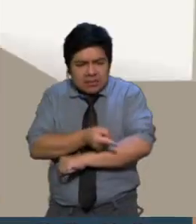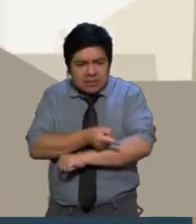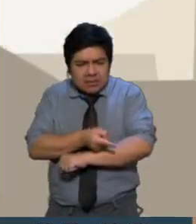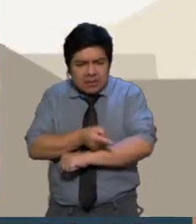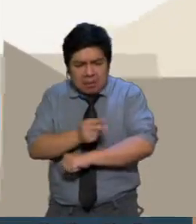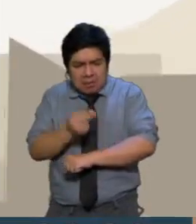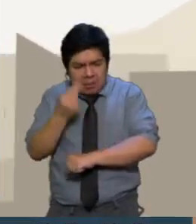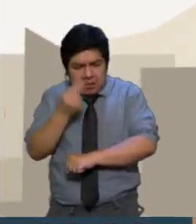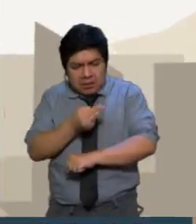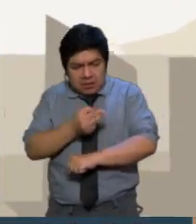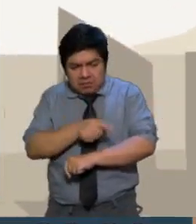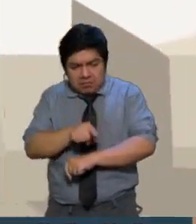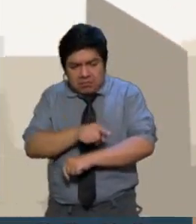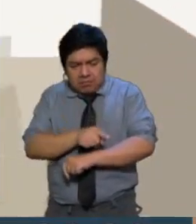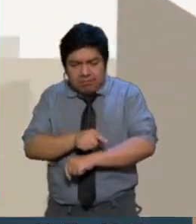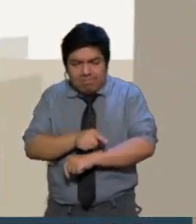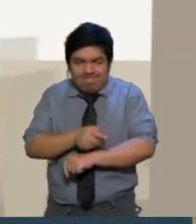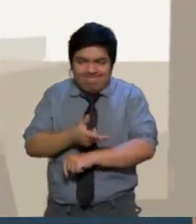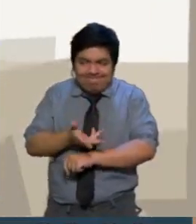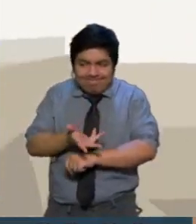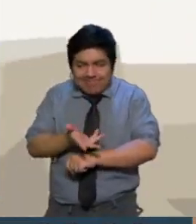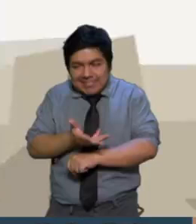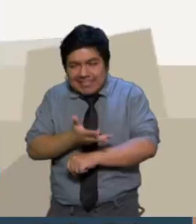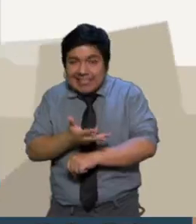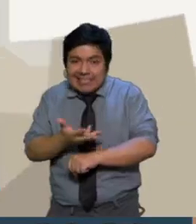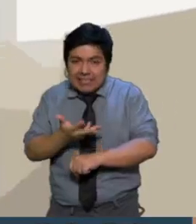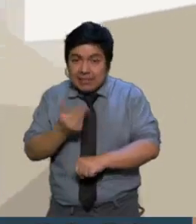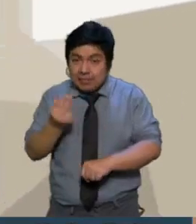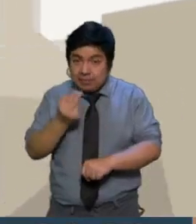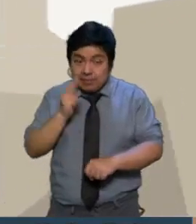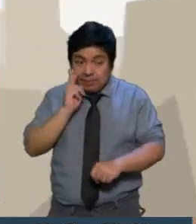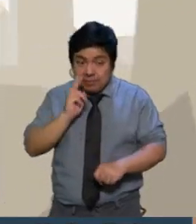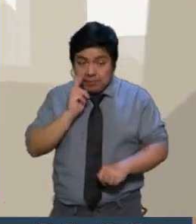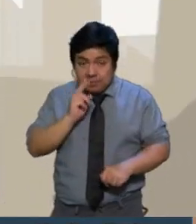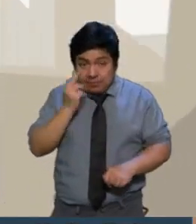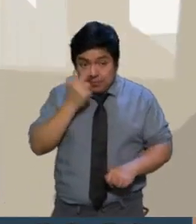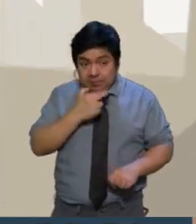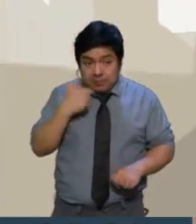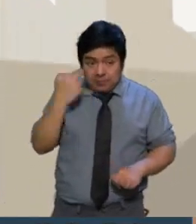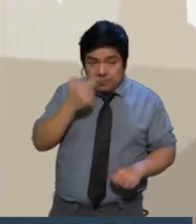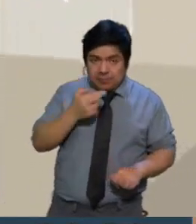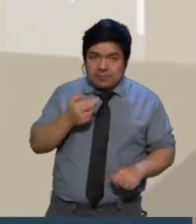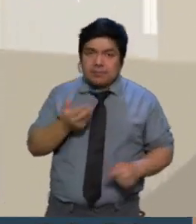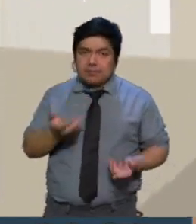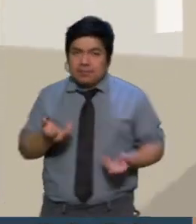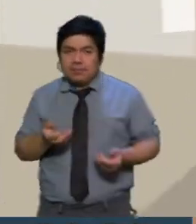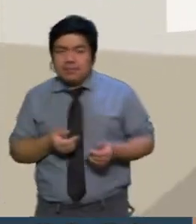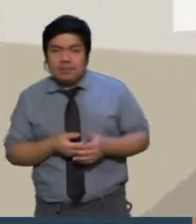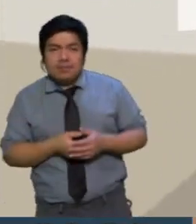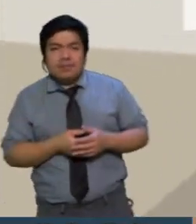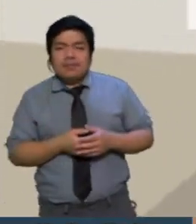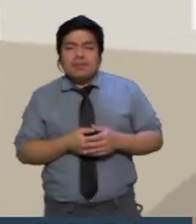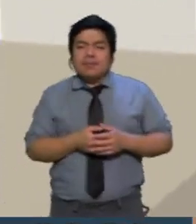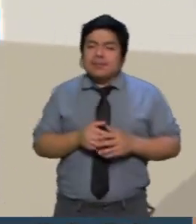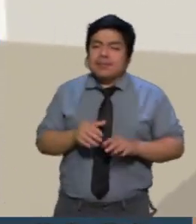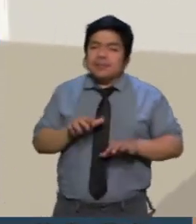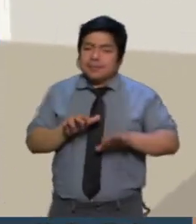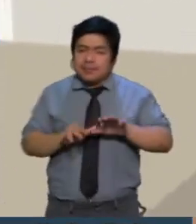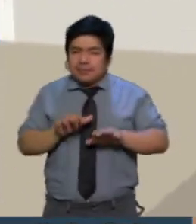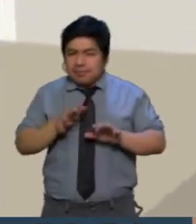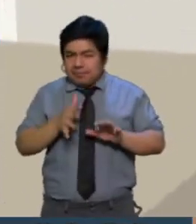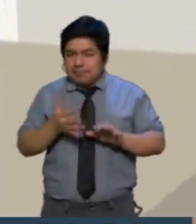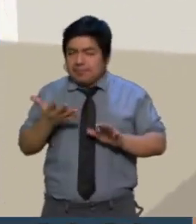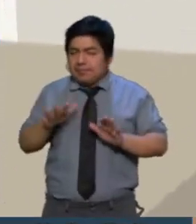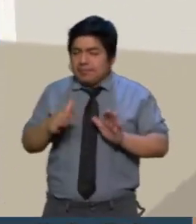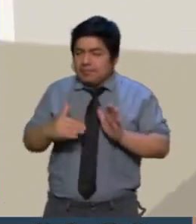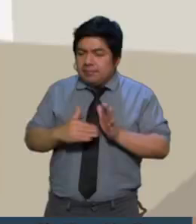eso, esto habría que analizarlo. Por ejemplo, ahí se argumentó que durante 10,000 años